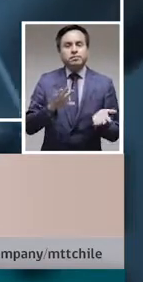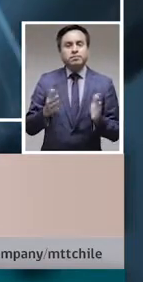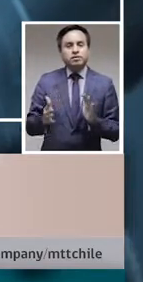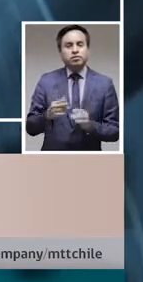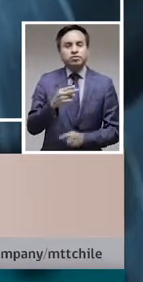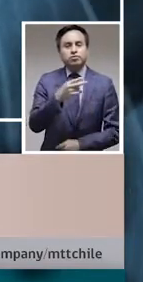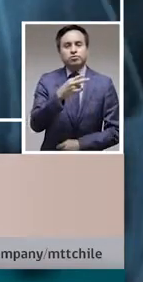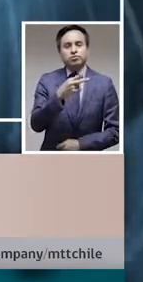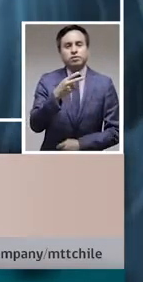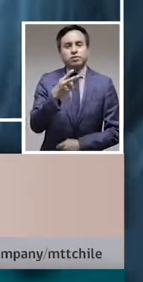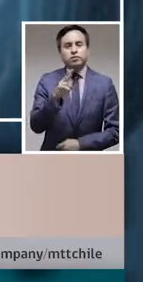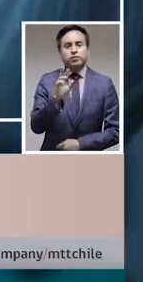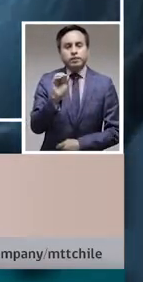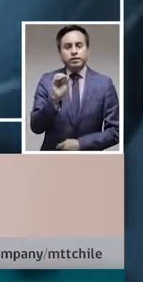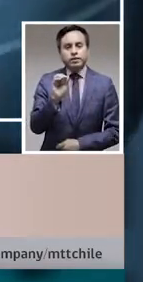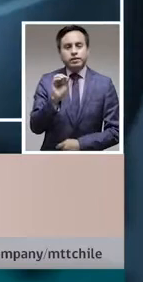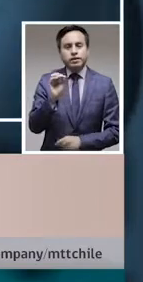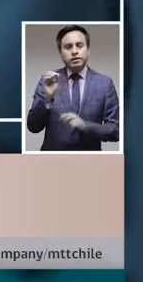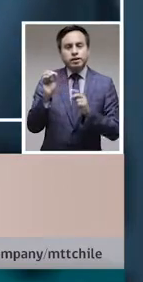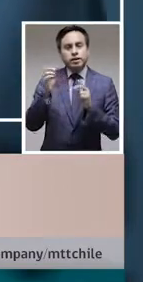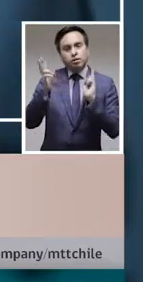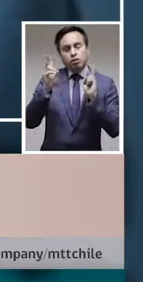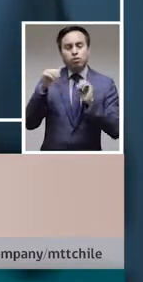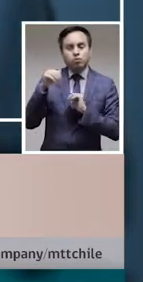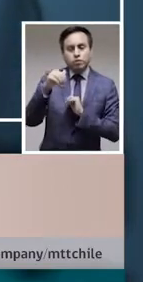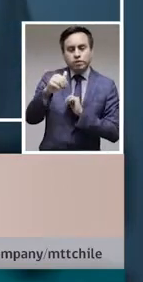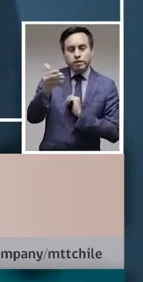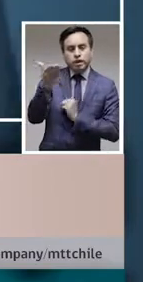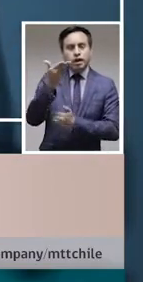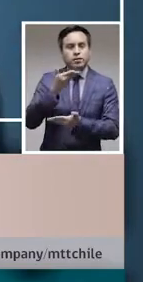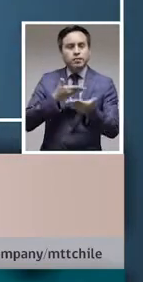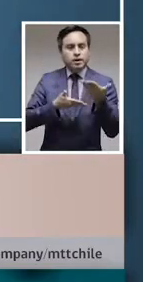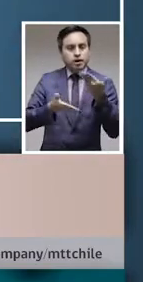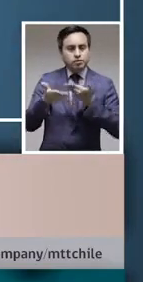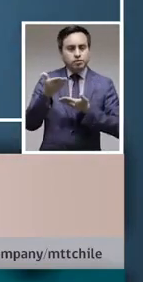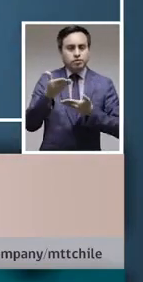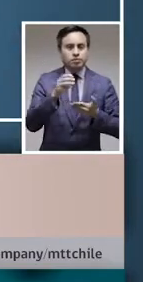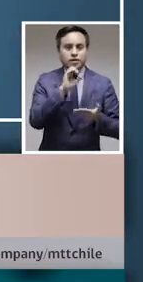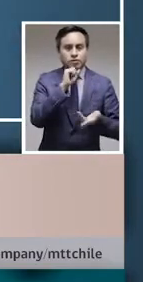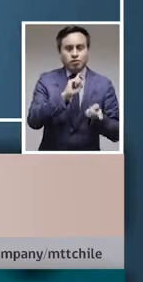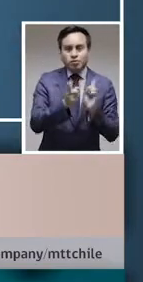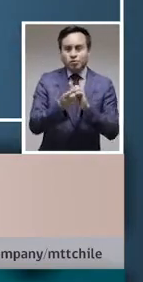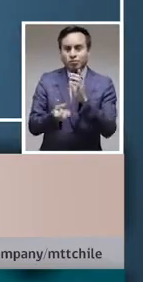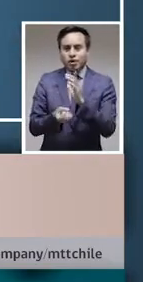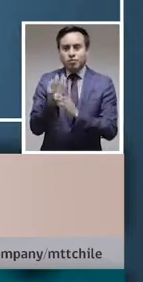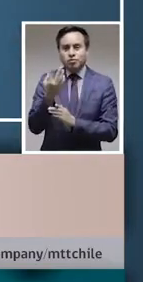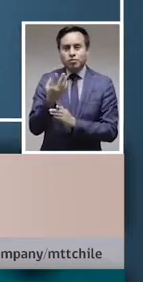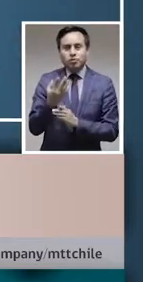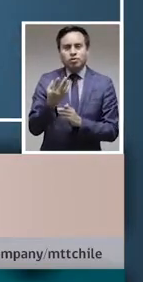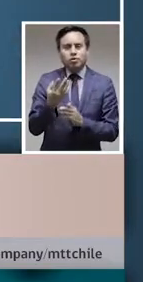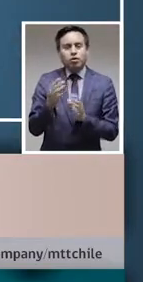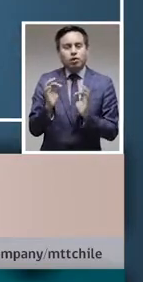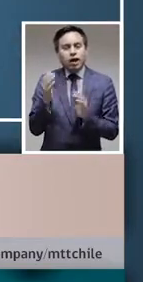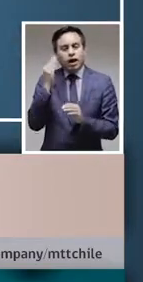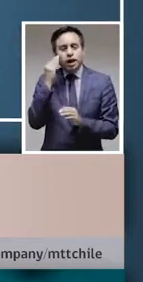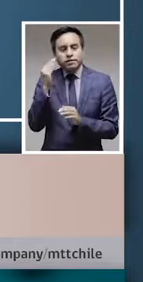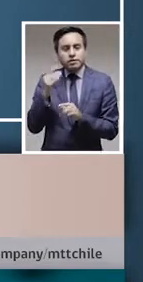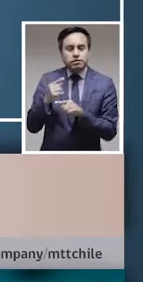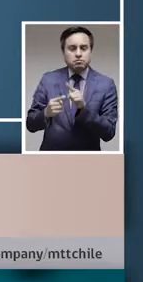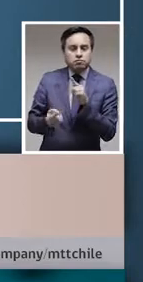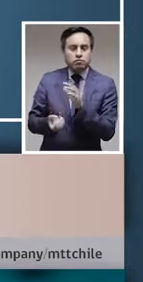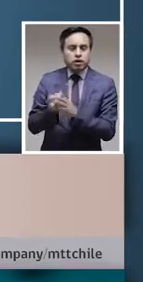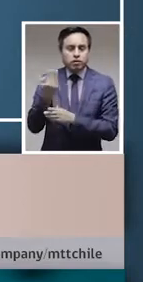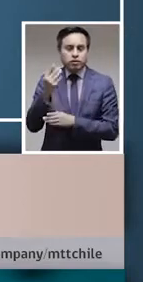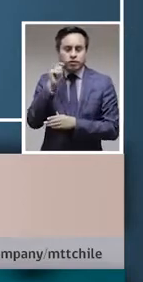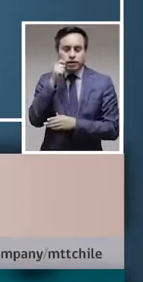menos 220 buses cambiados, renovados por buses nuevos o buses de menor antigüedad en las